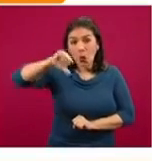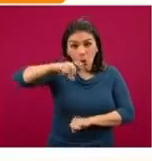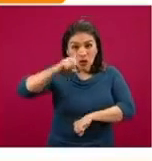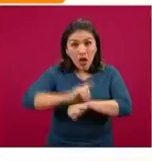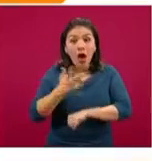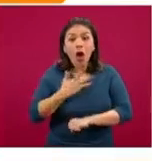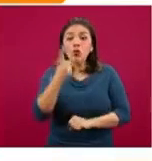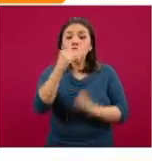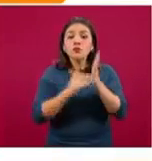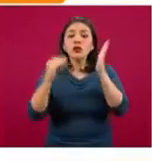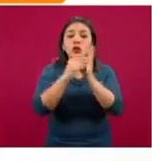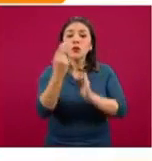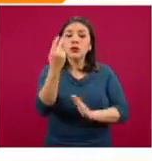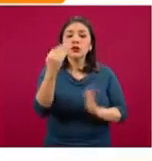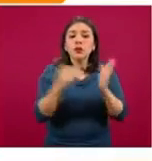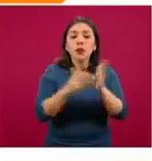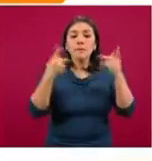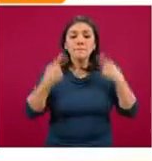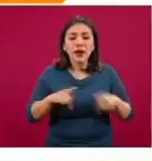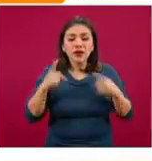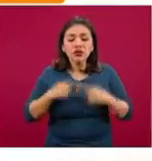hoy,